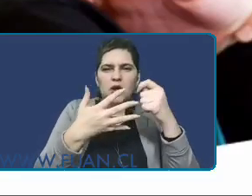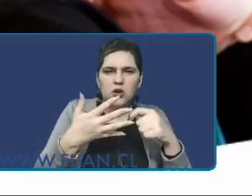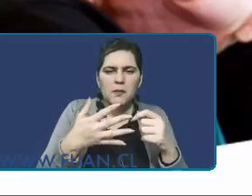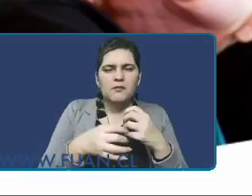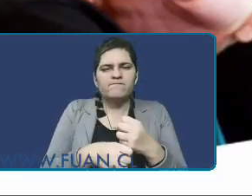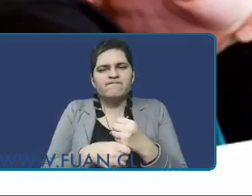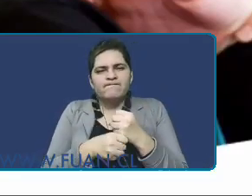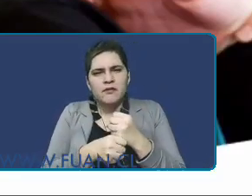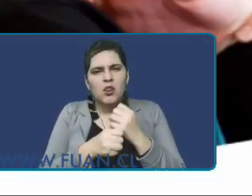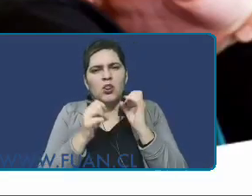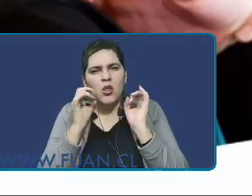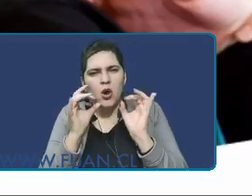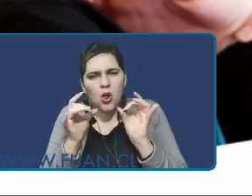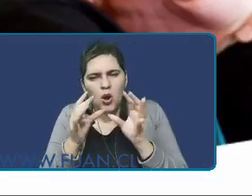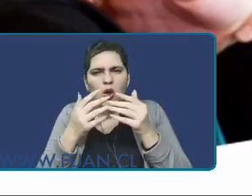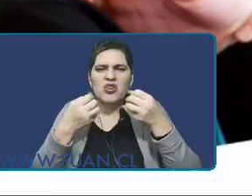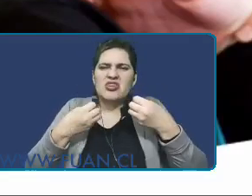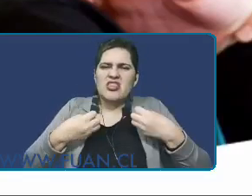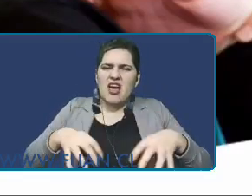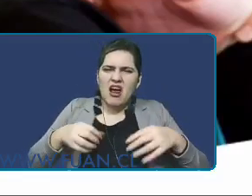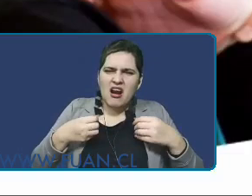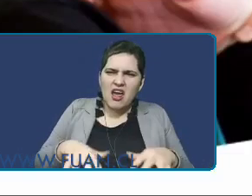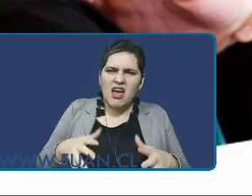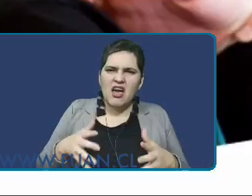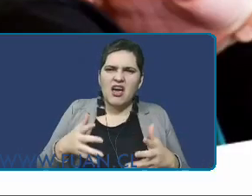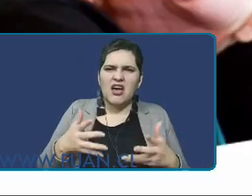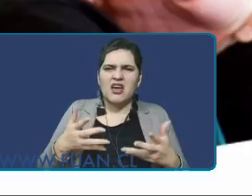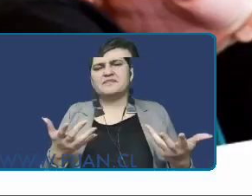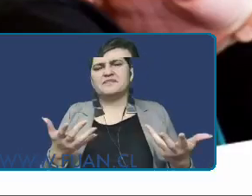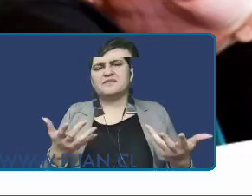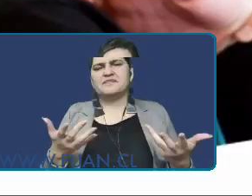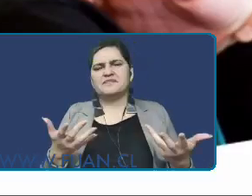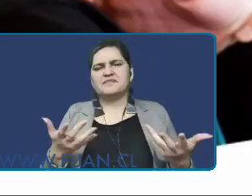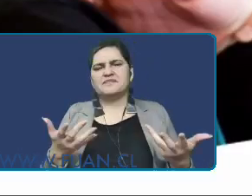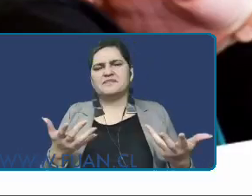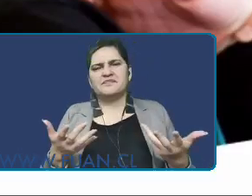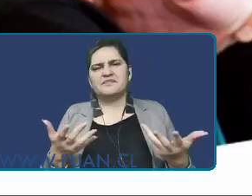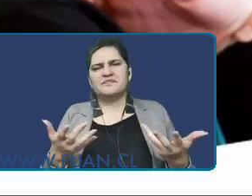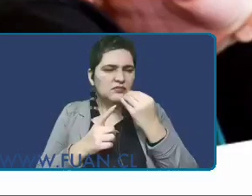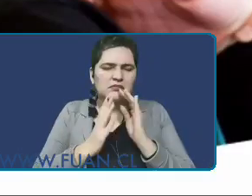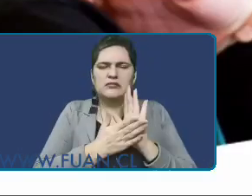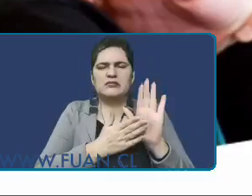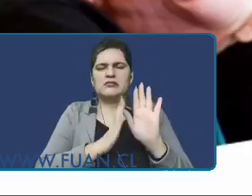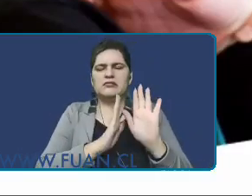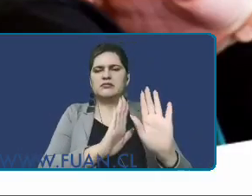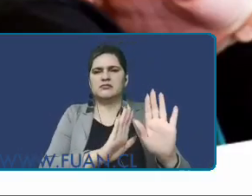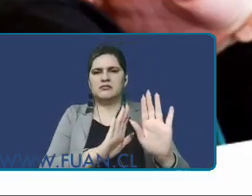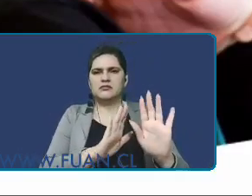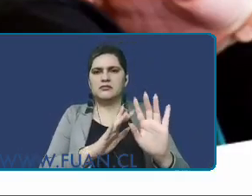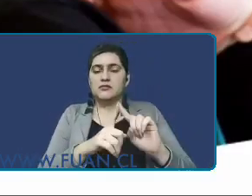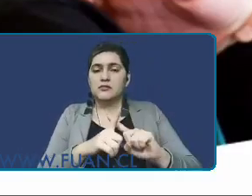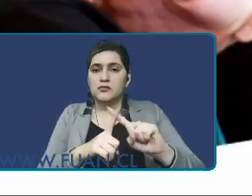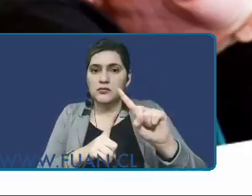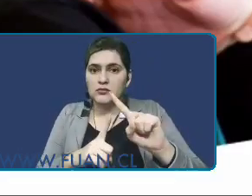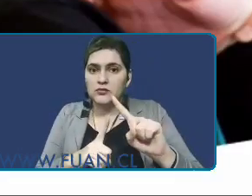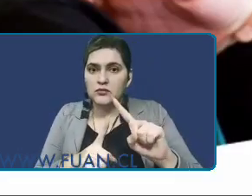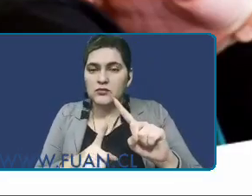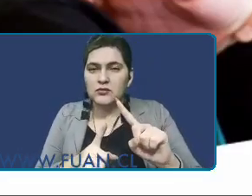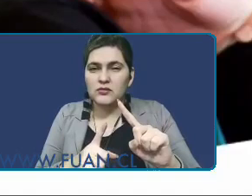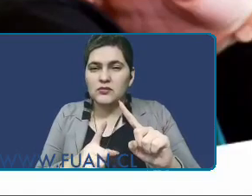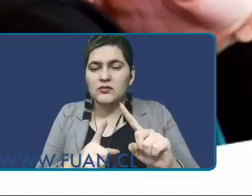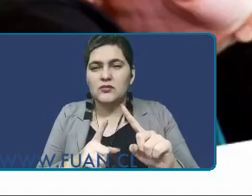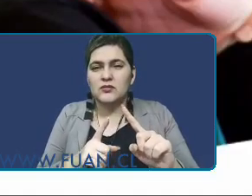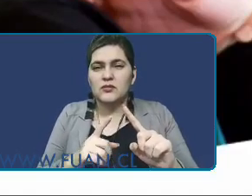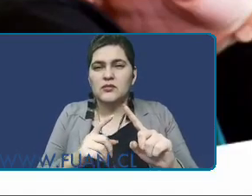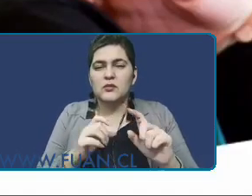de diarreas a veces habituales, por las cuales yo me restringo con algunos alimentos. Por otro lado, puedo tener alteración en la sensibilidad,